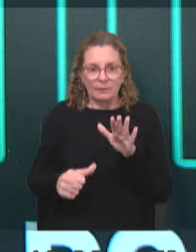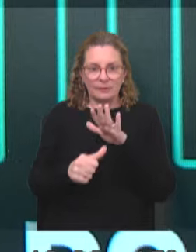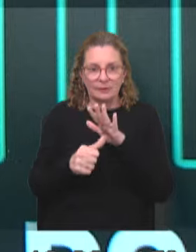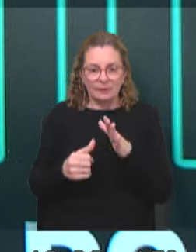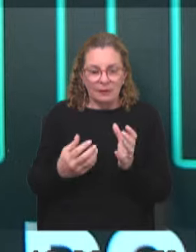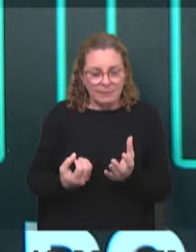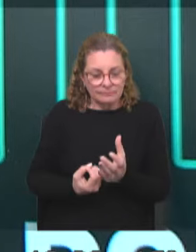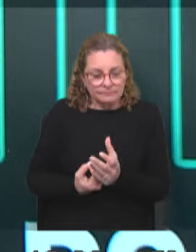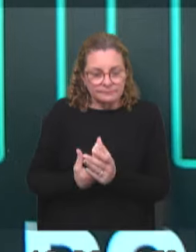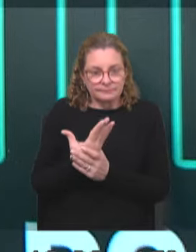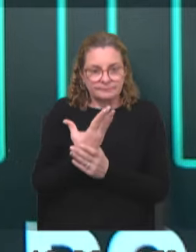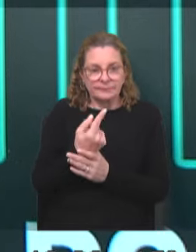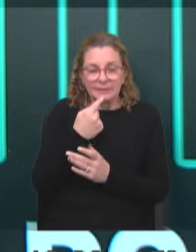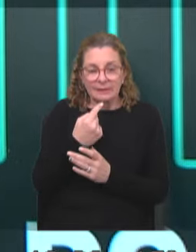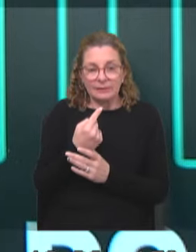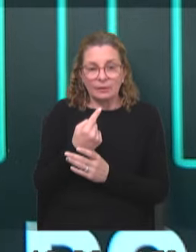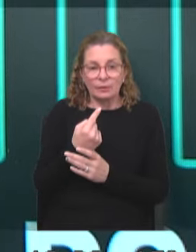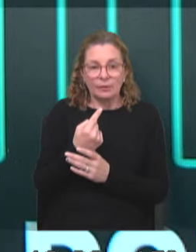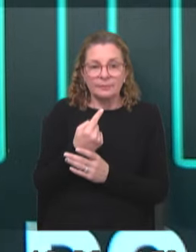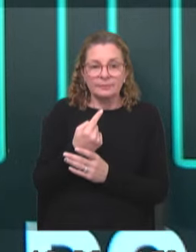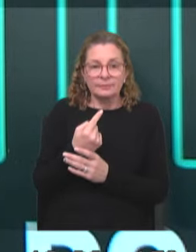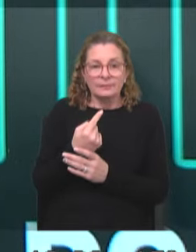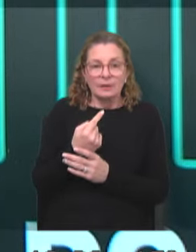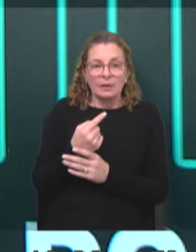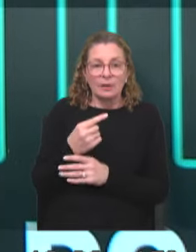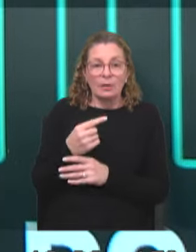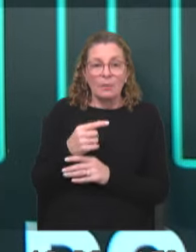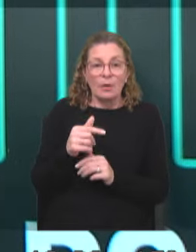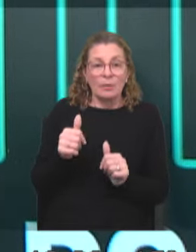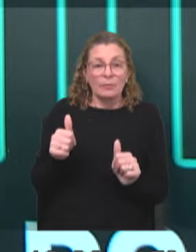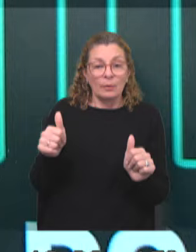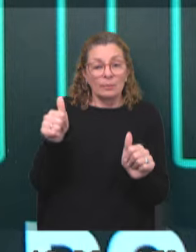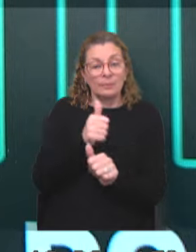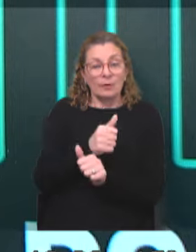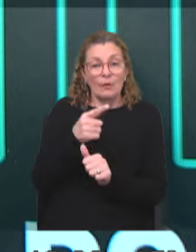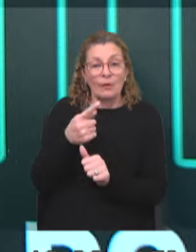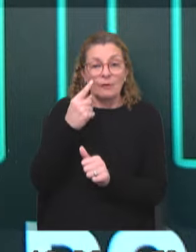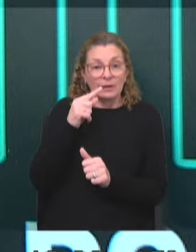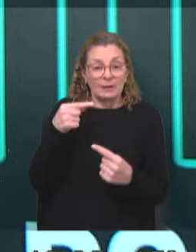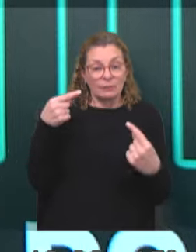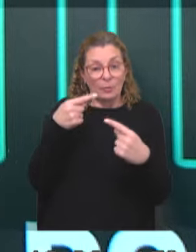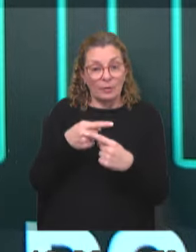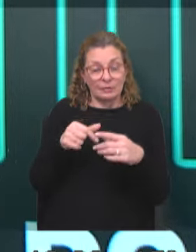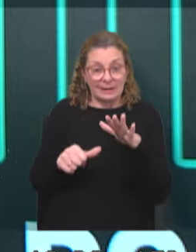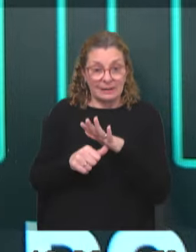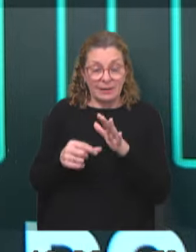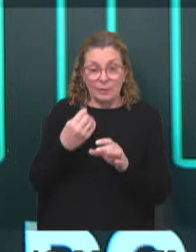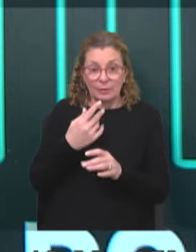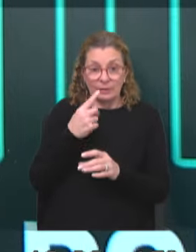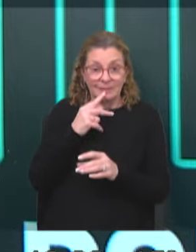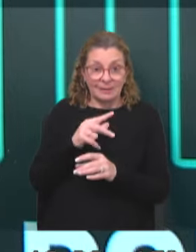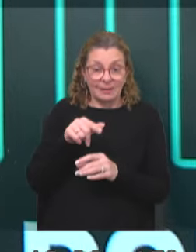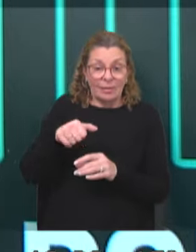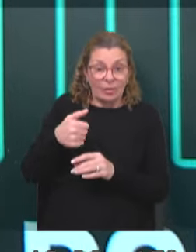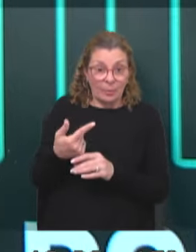naciente que el mismo se marcó de un liderazgo de 40 que sustituye de 90 o viene a desafiar ese liderazgo bueno los pasos